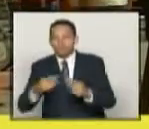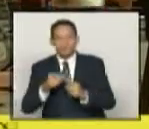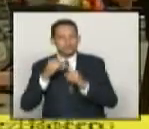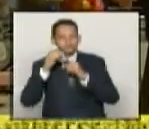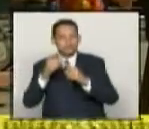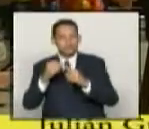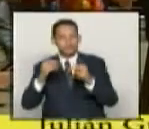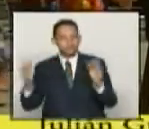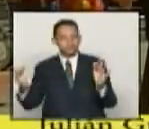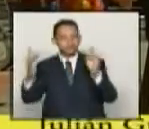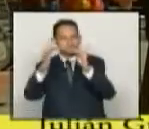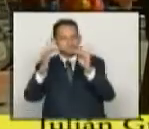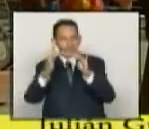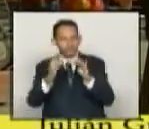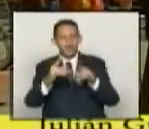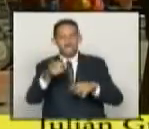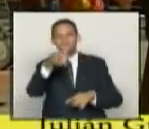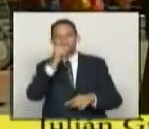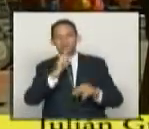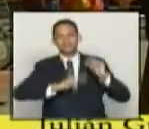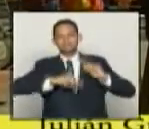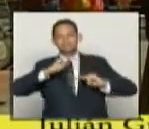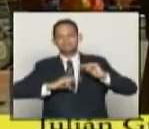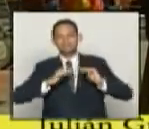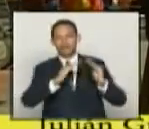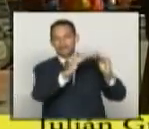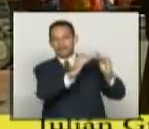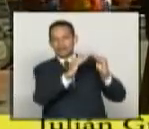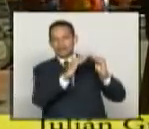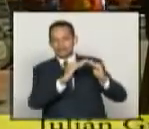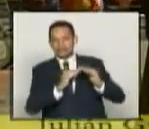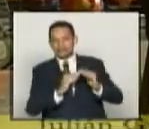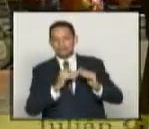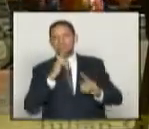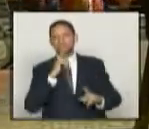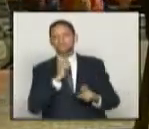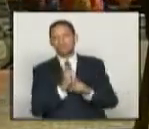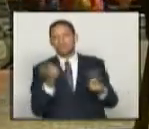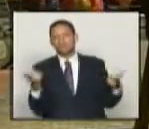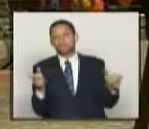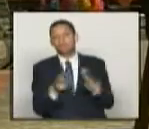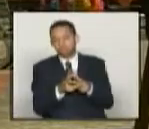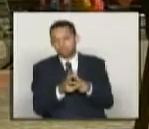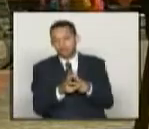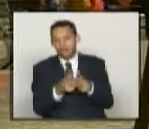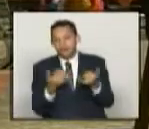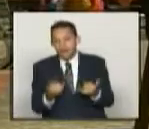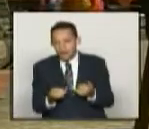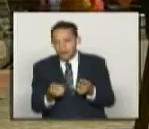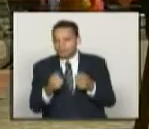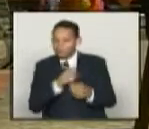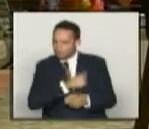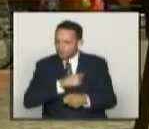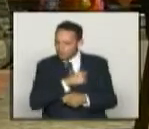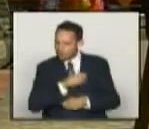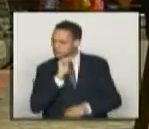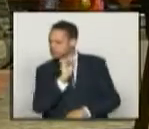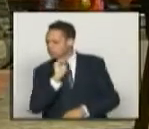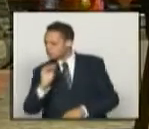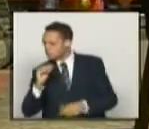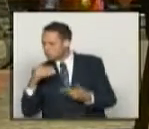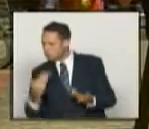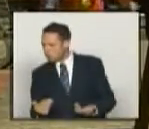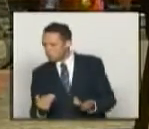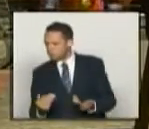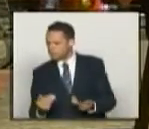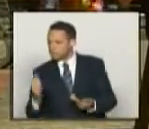muy grande habitacional en el departamento, que es vivienda. Cuentémosle a los televidentes cómo